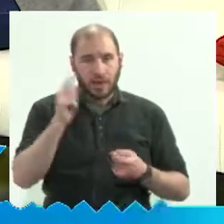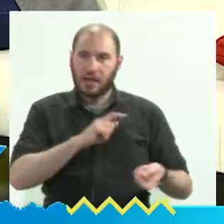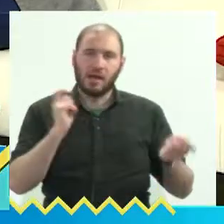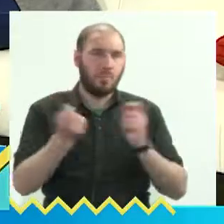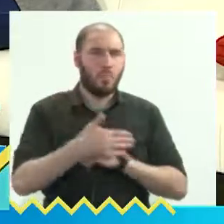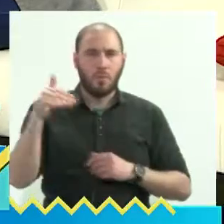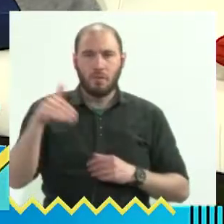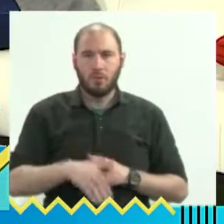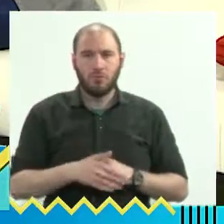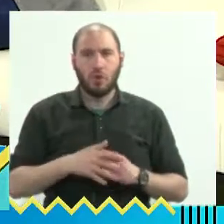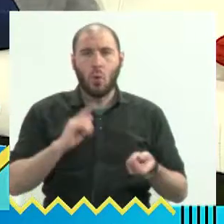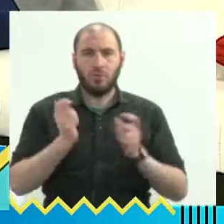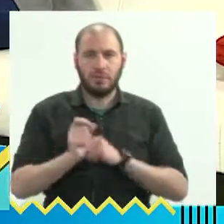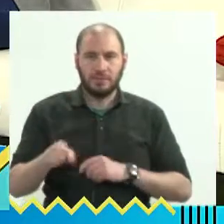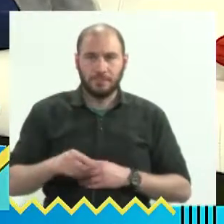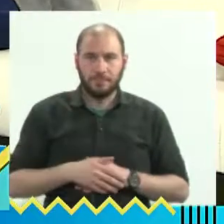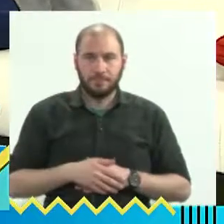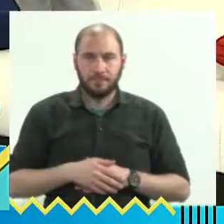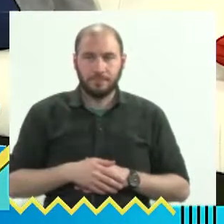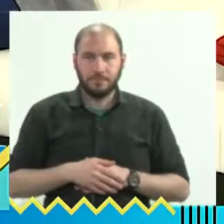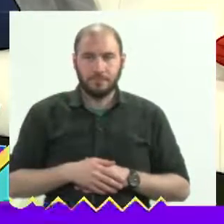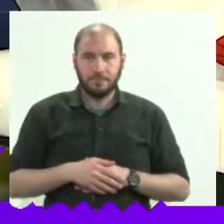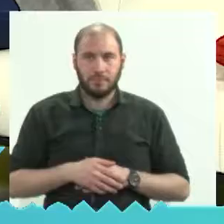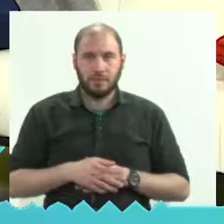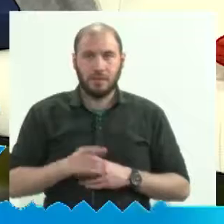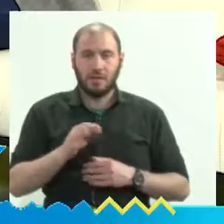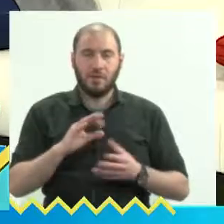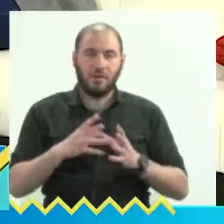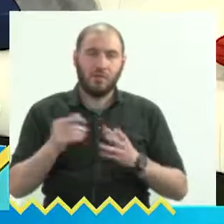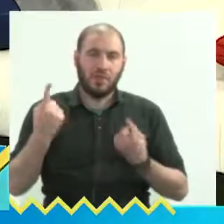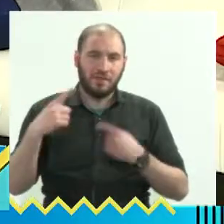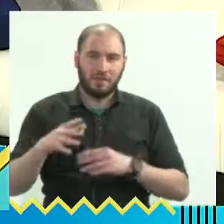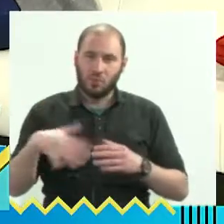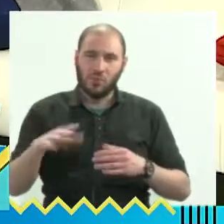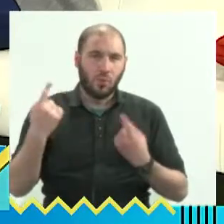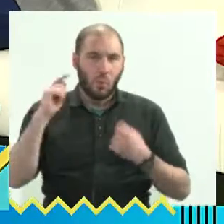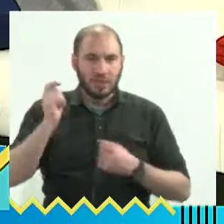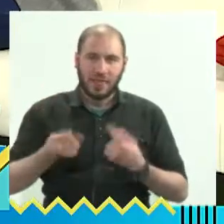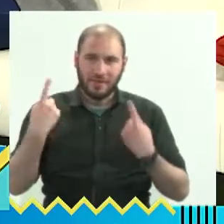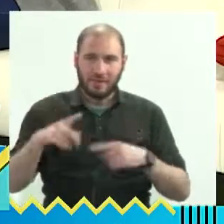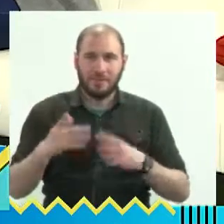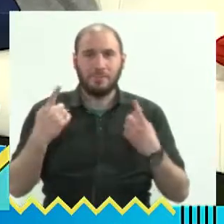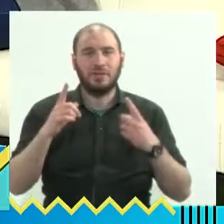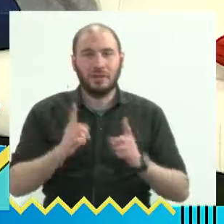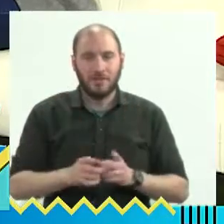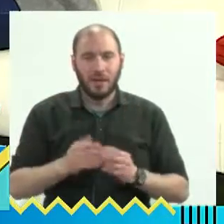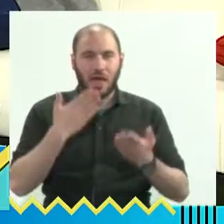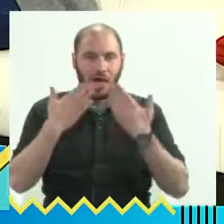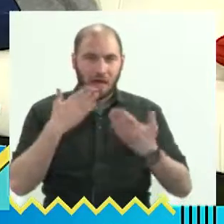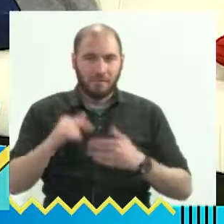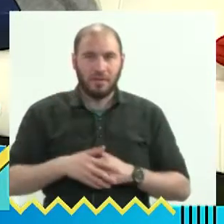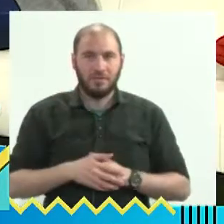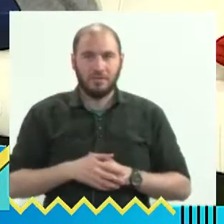reforma profunda de la justicia. Bueno, sí, es otra arena, ¿no? En el ámbito judicial, pero por supuesto que también se habla de